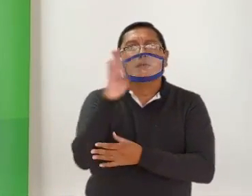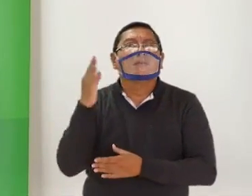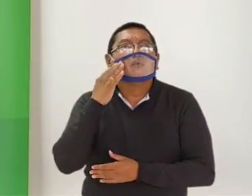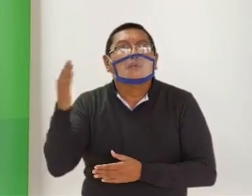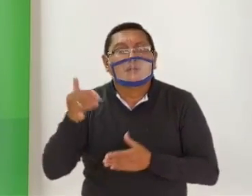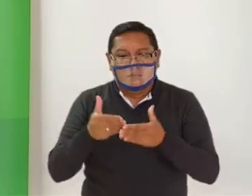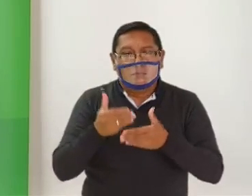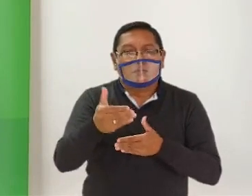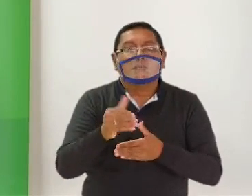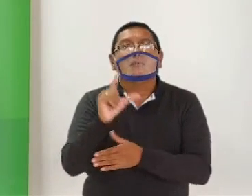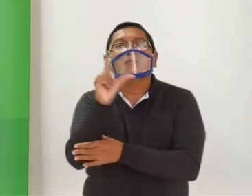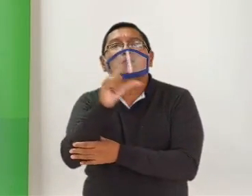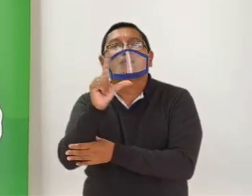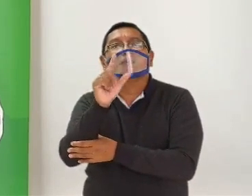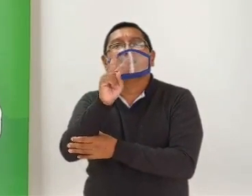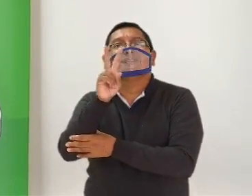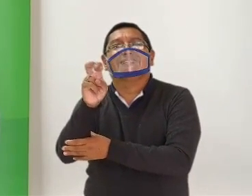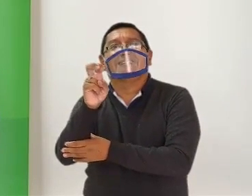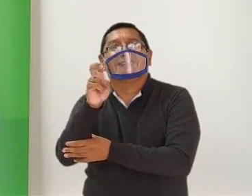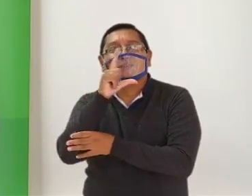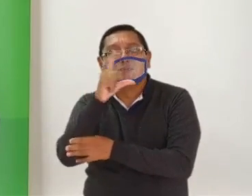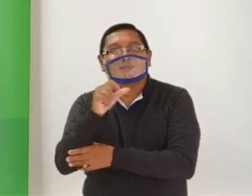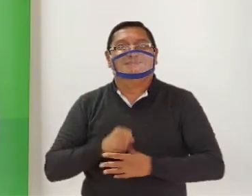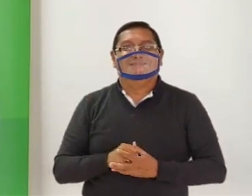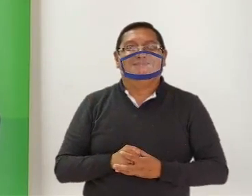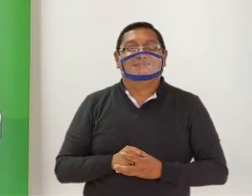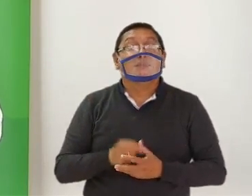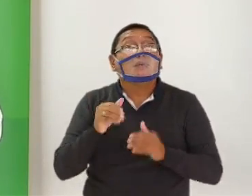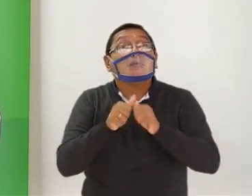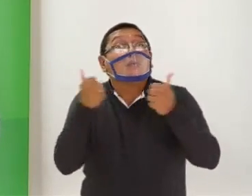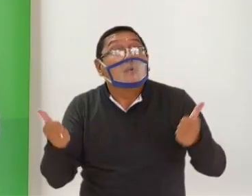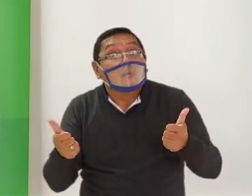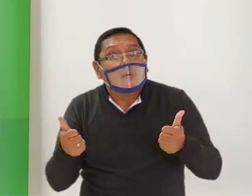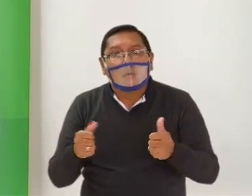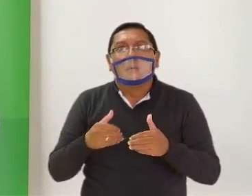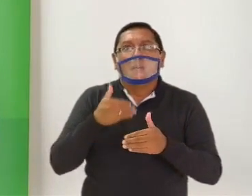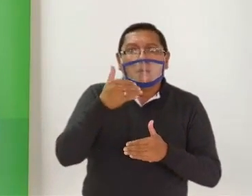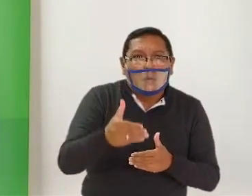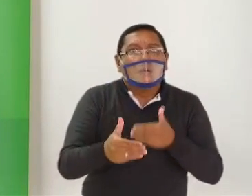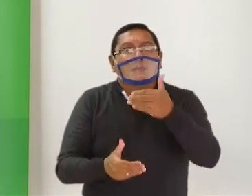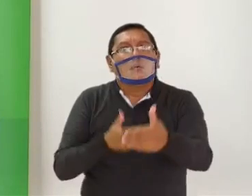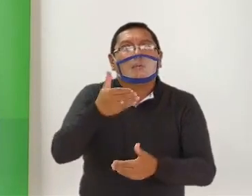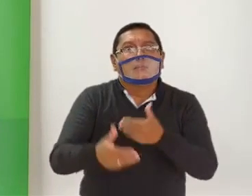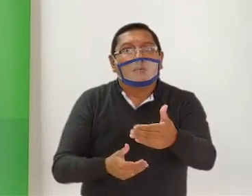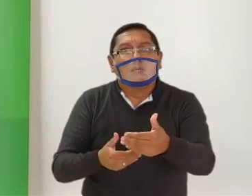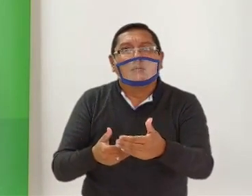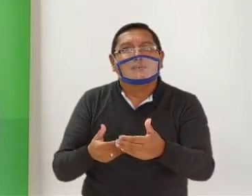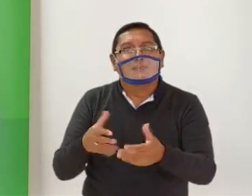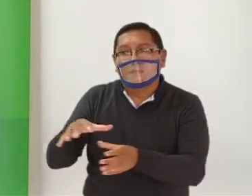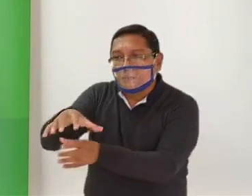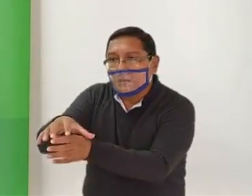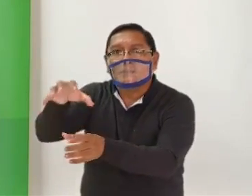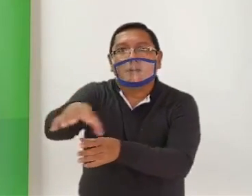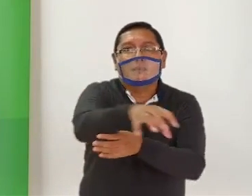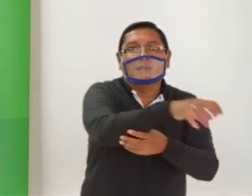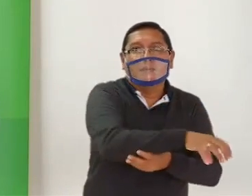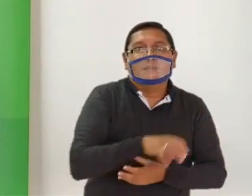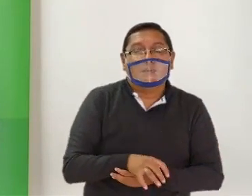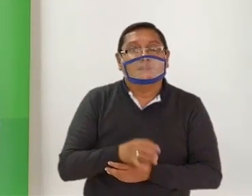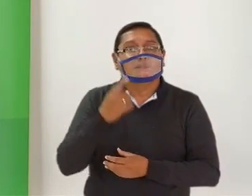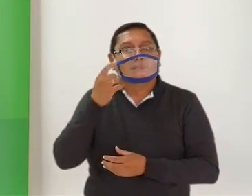lunes 27 de julio. Se realizará de manera escalonada y por localidades. Se trata de una